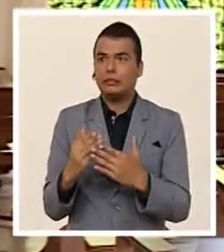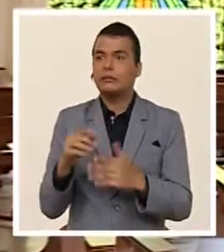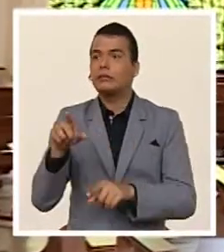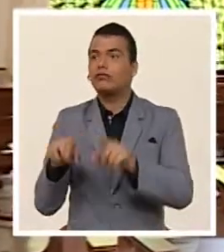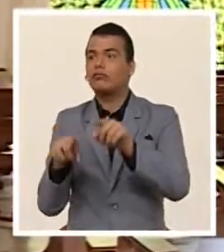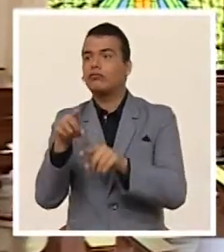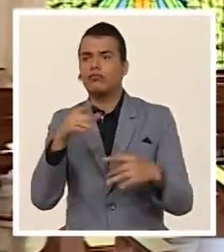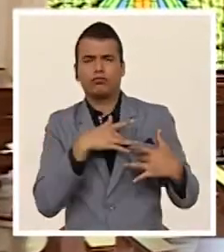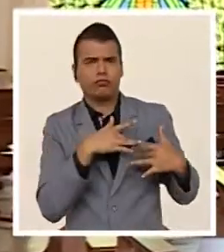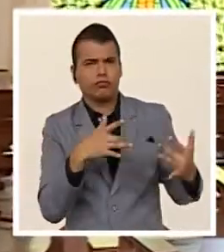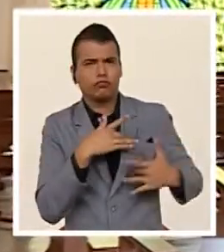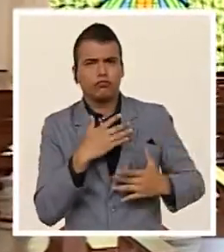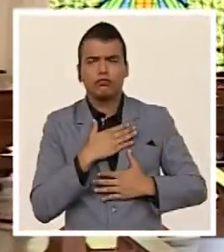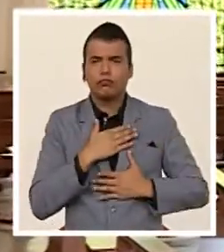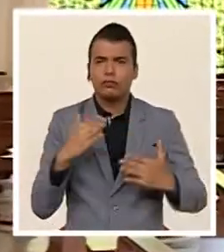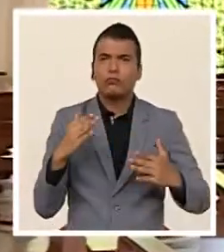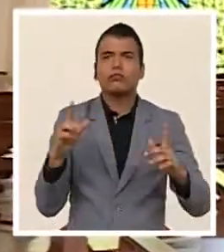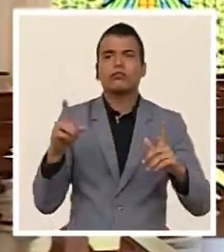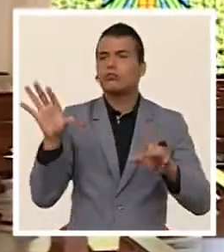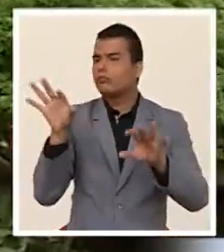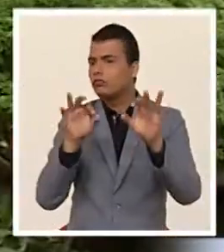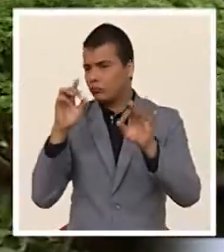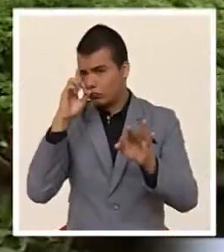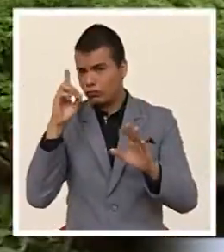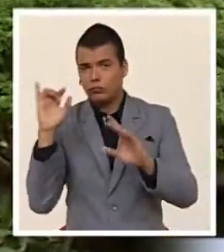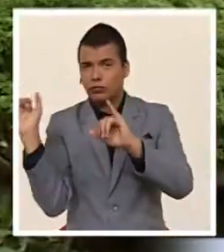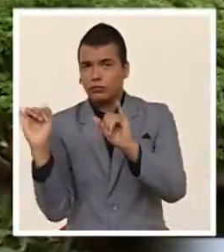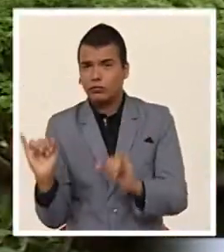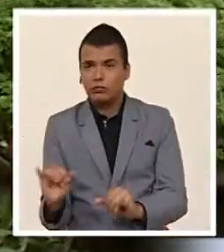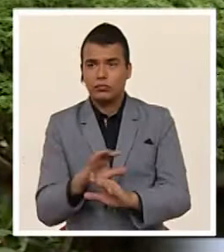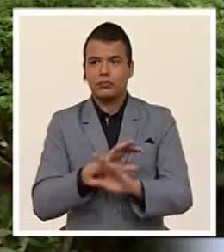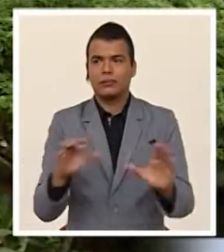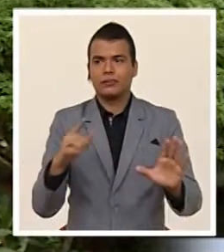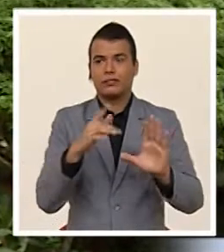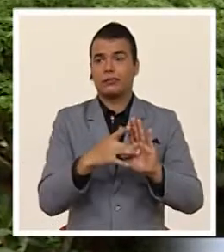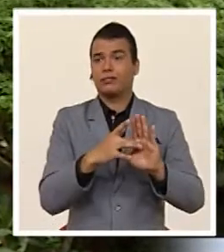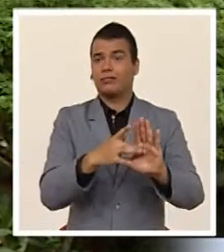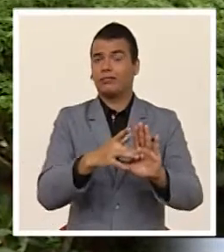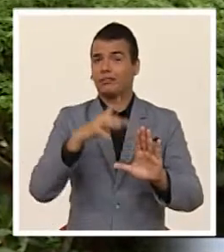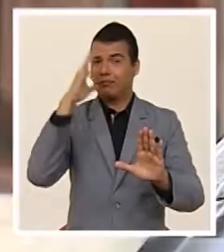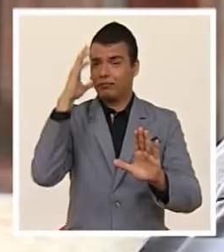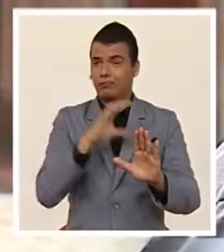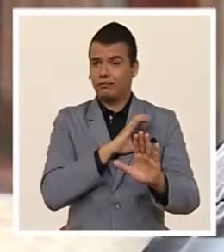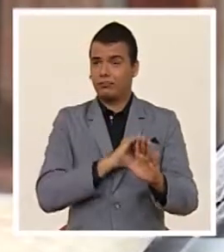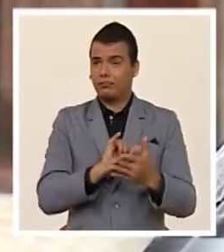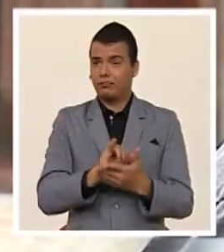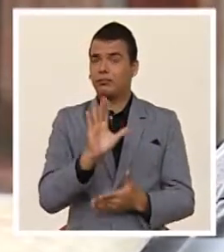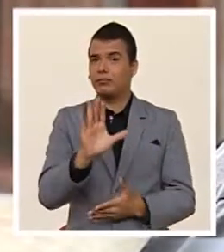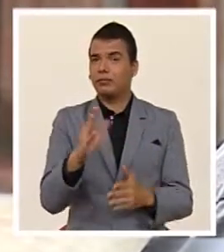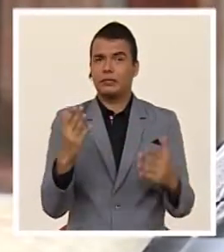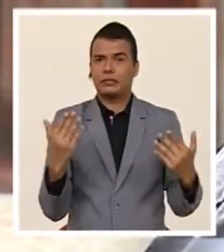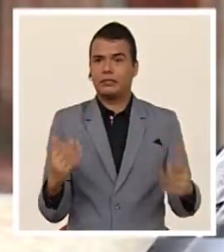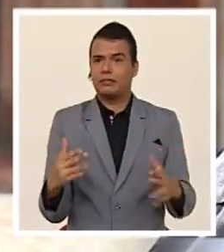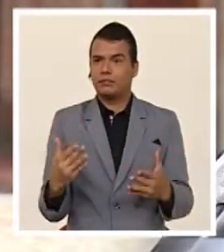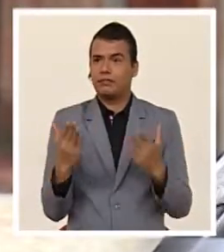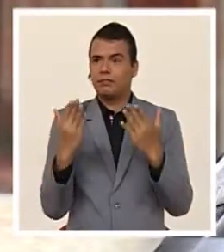y un concurso para elegir el diseño hoy la maria es uno de los templos más bellos de cali para